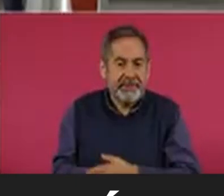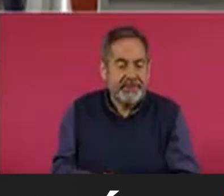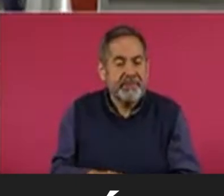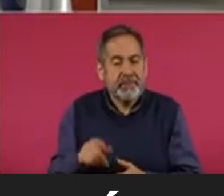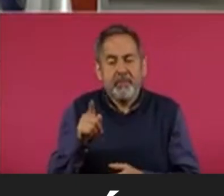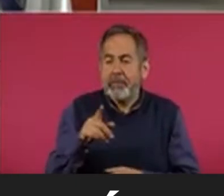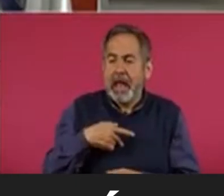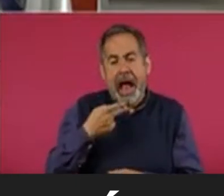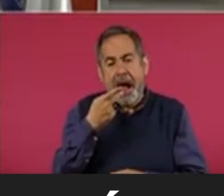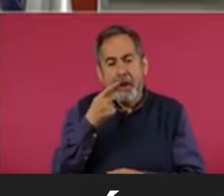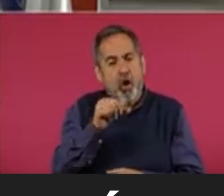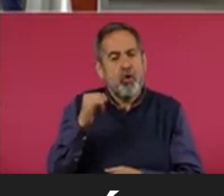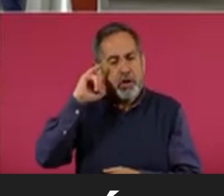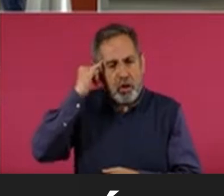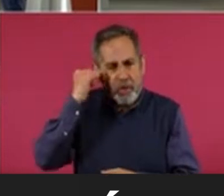una posición de